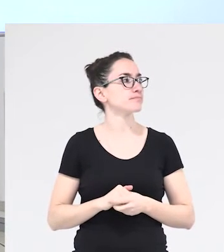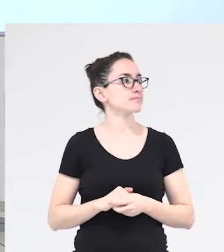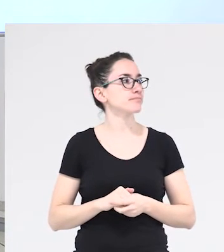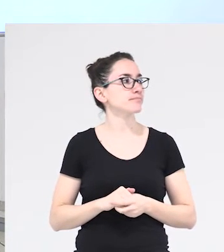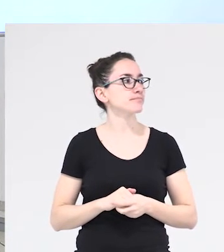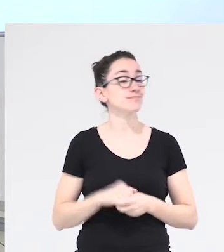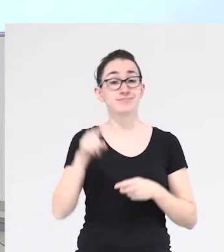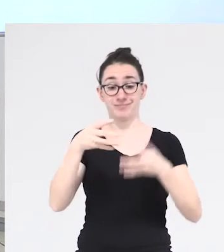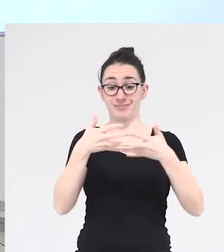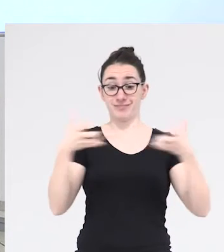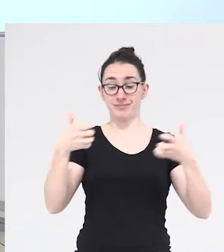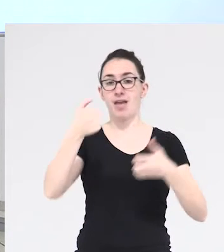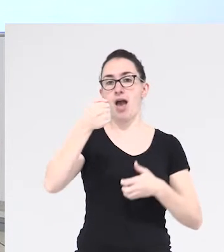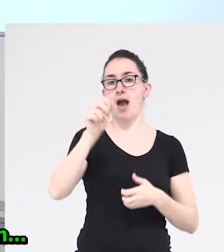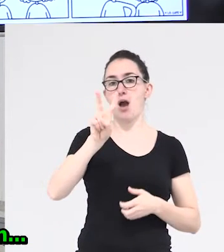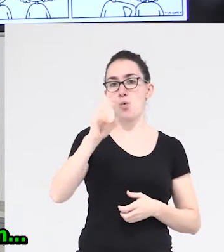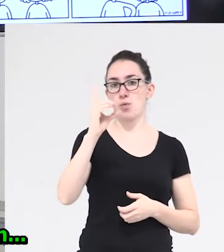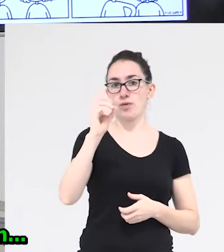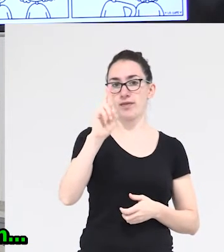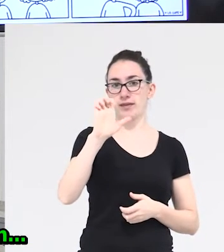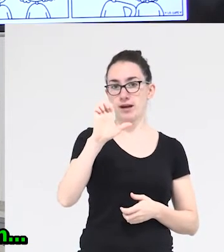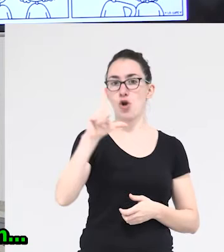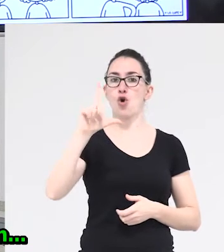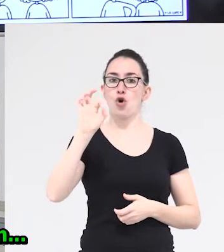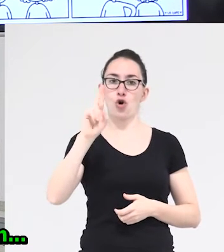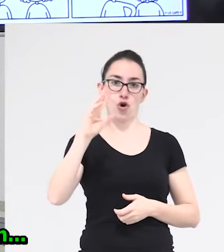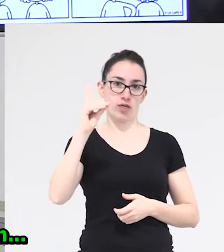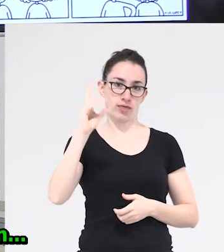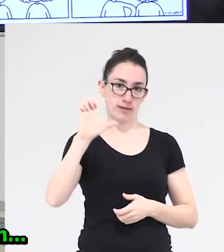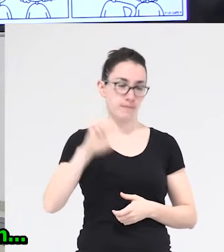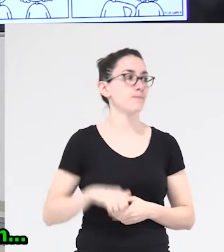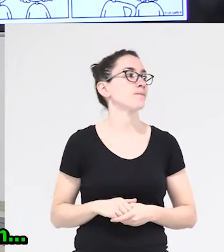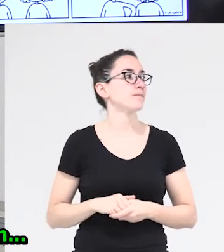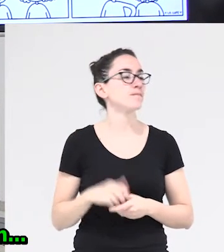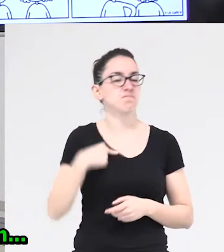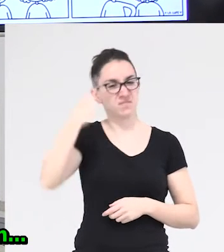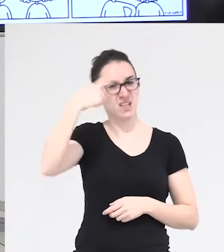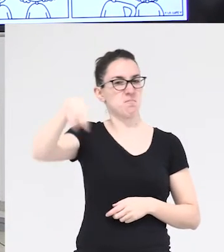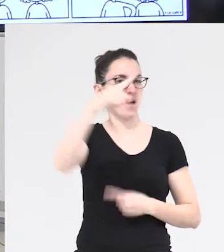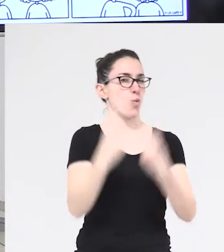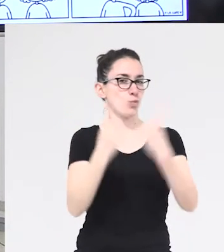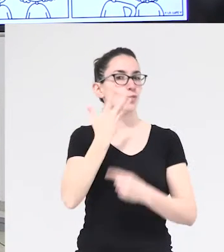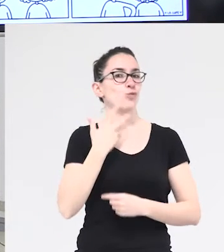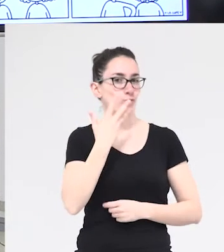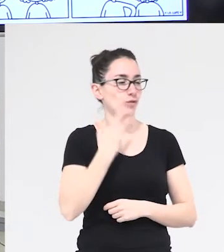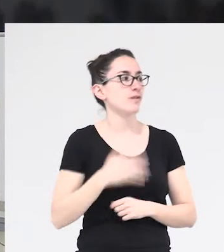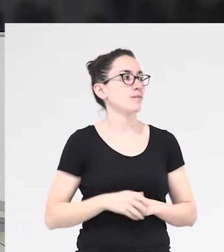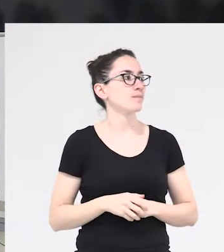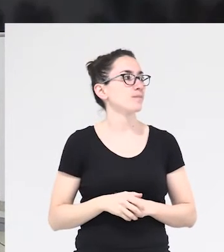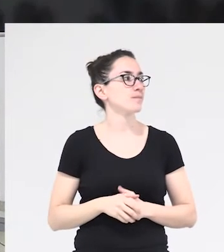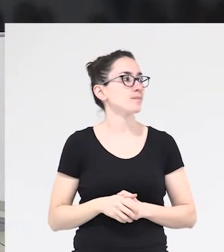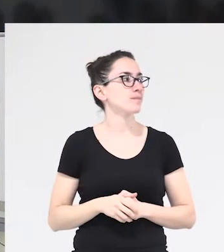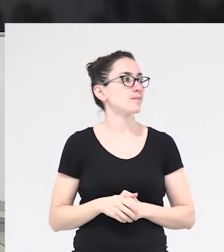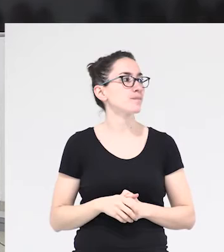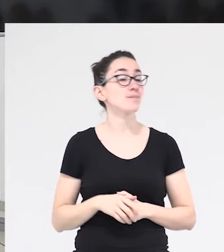Es una cita de Audre Lorde, que supongo que muchas, sé que unas cuantas la conocen,